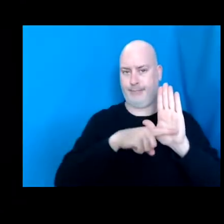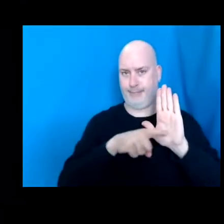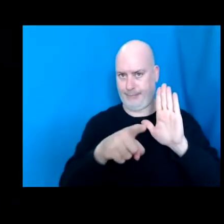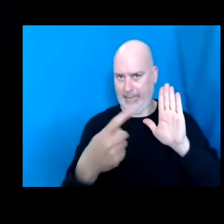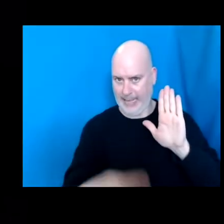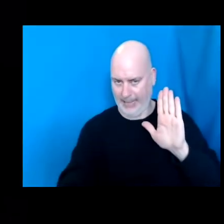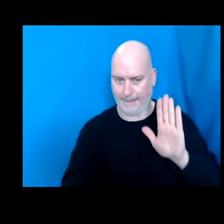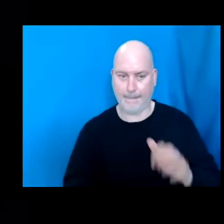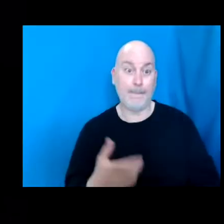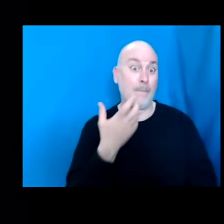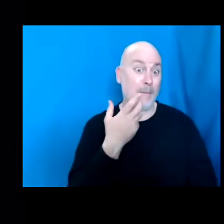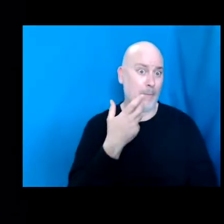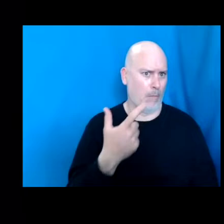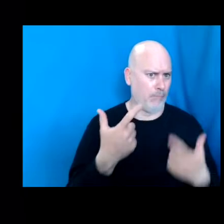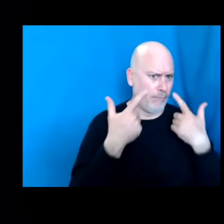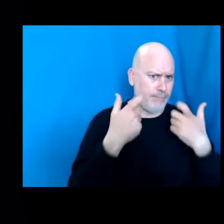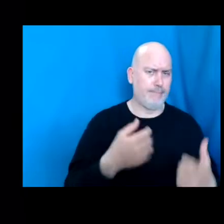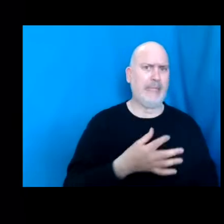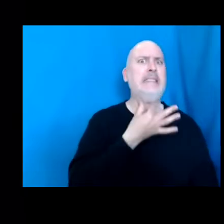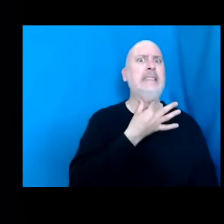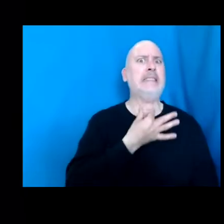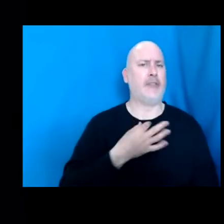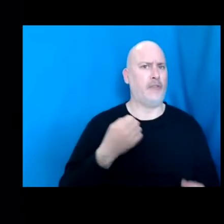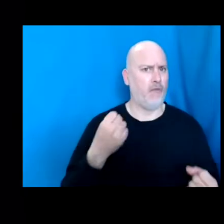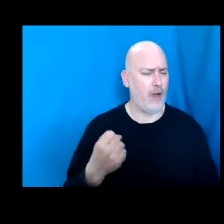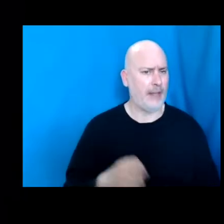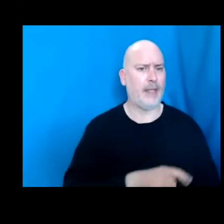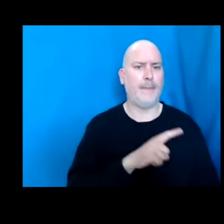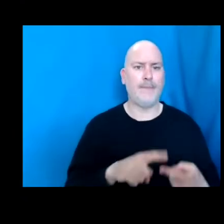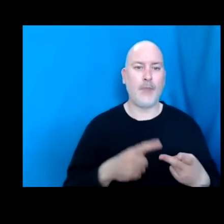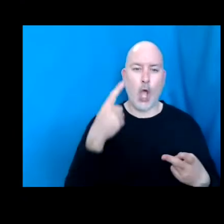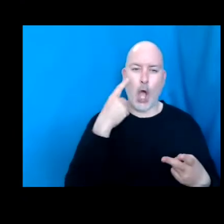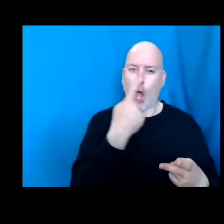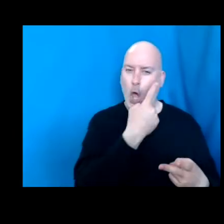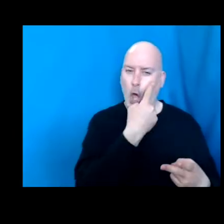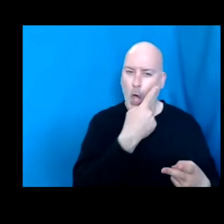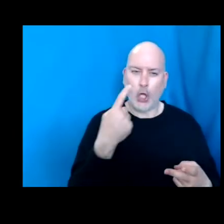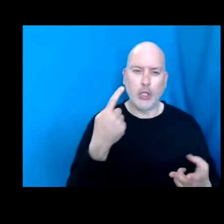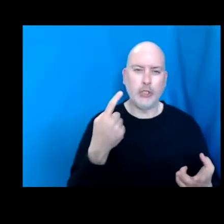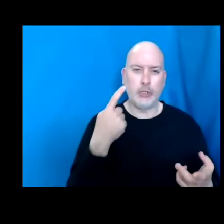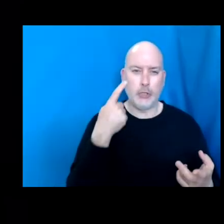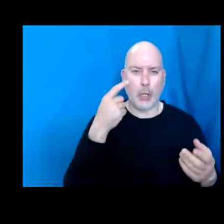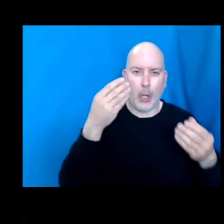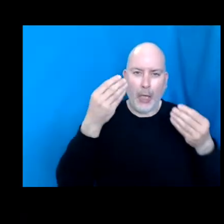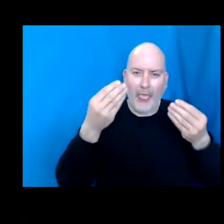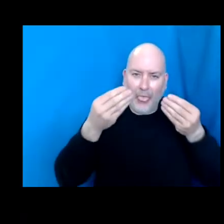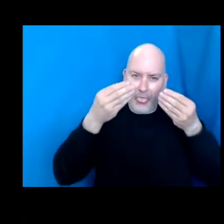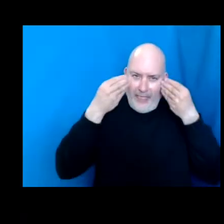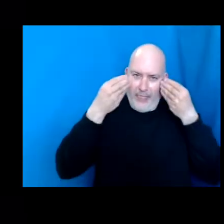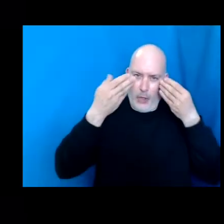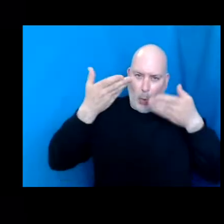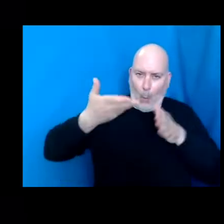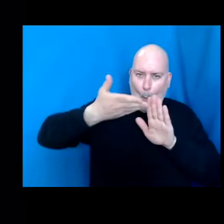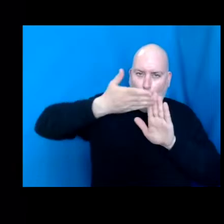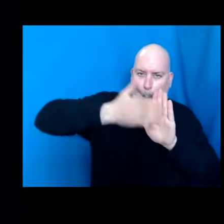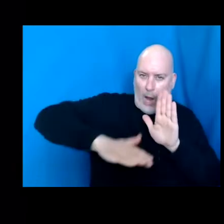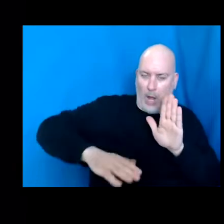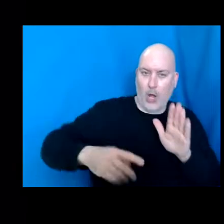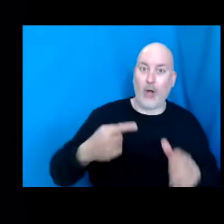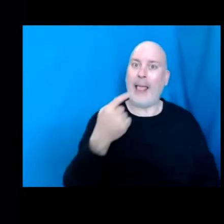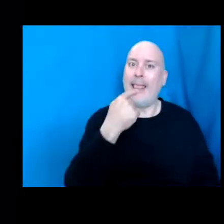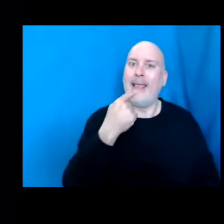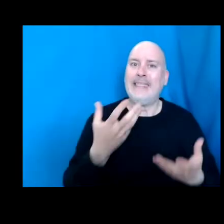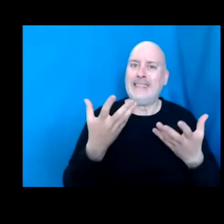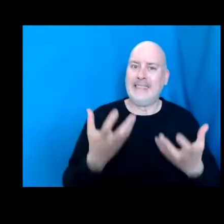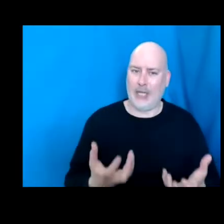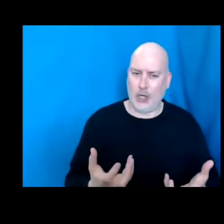niño que tiene un aumento de sed, que le vemos los ojos hundidos o bien la lengua seca. En niños menores